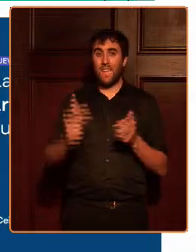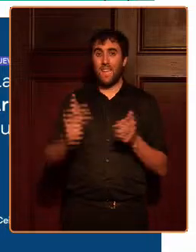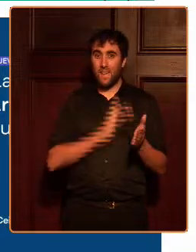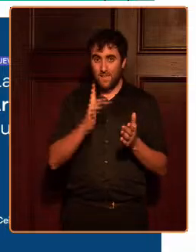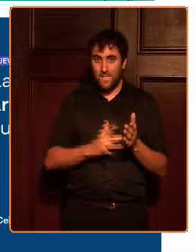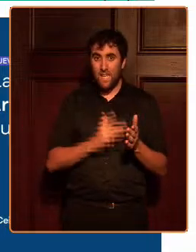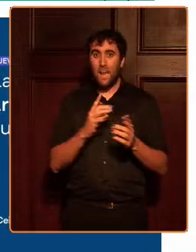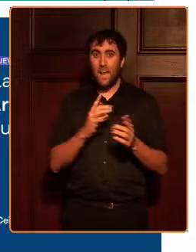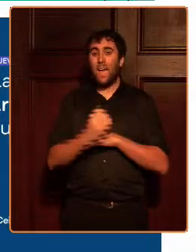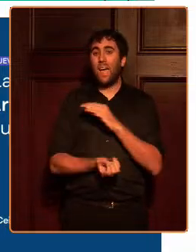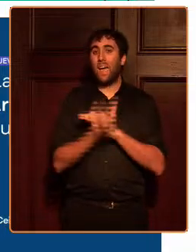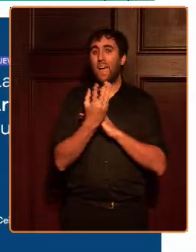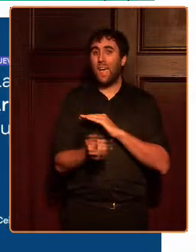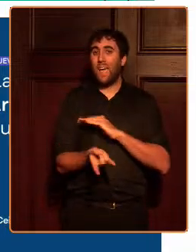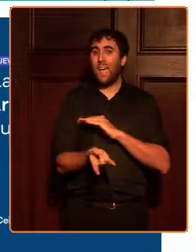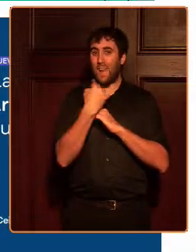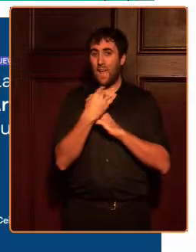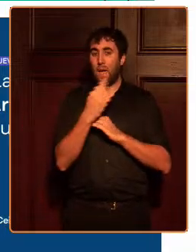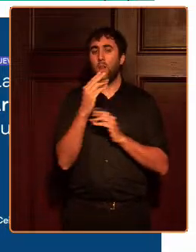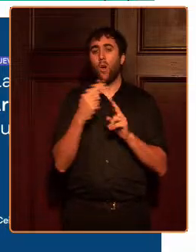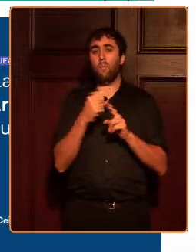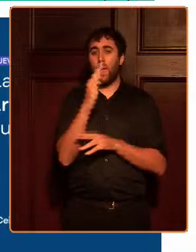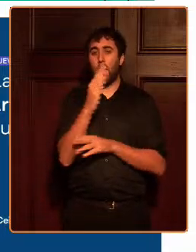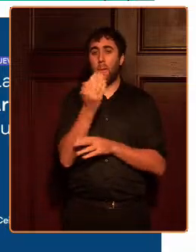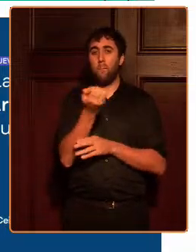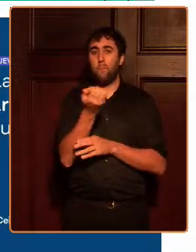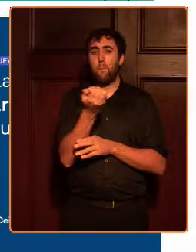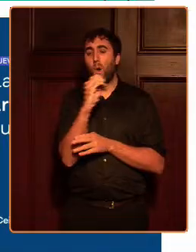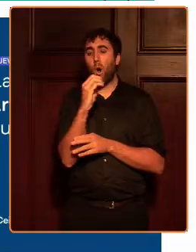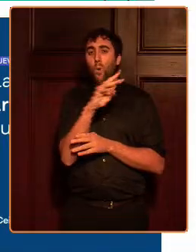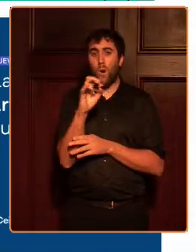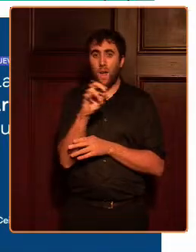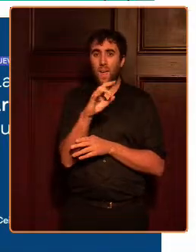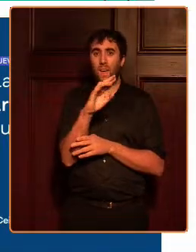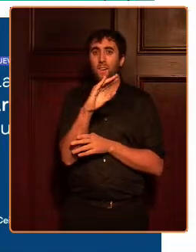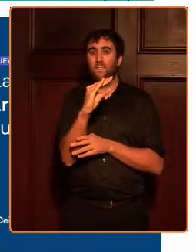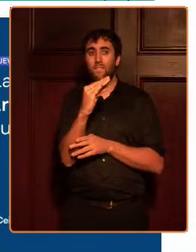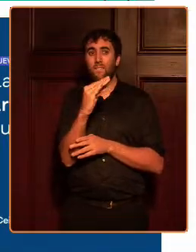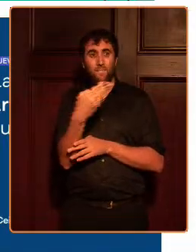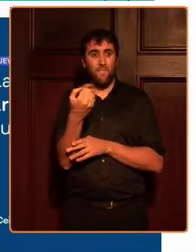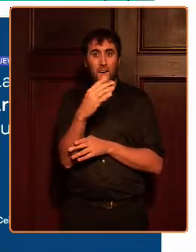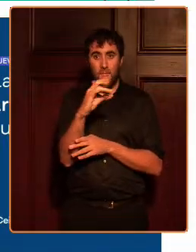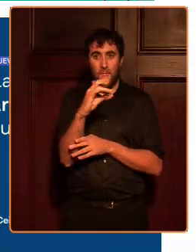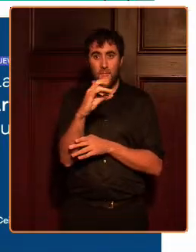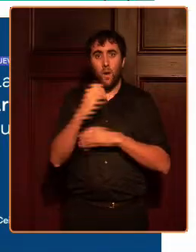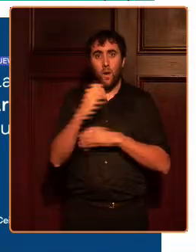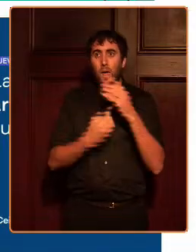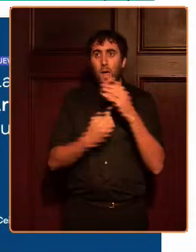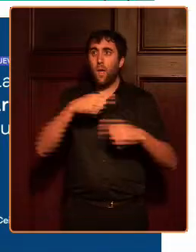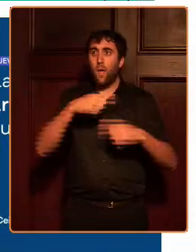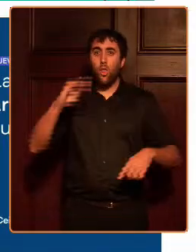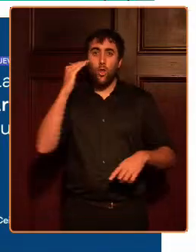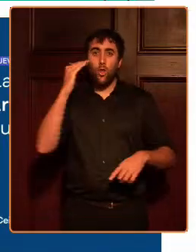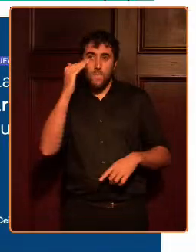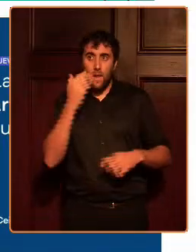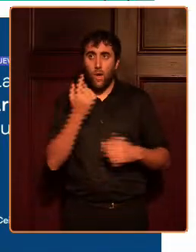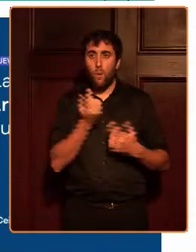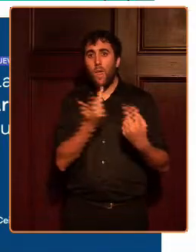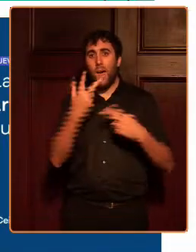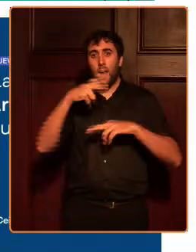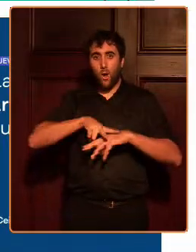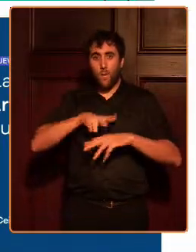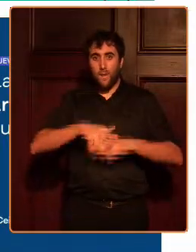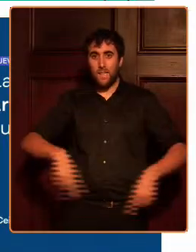plataforma CREA, que se llama PowerBuddy, que permite a la comunidad docente acceder a sugerencias para el desarrollo de actividades con sentido pedagógico.